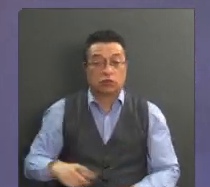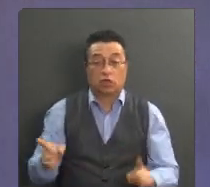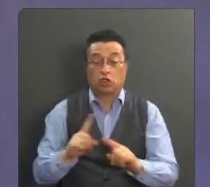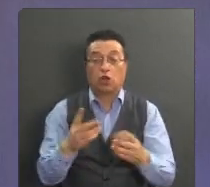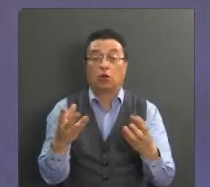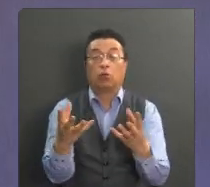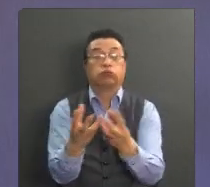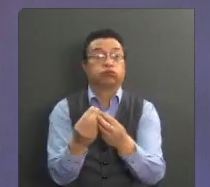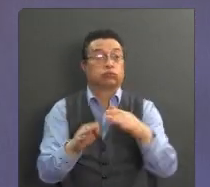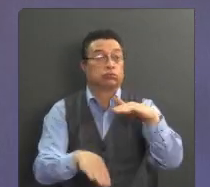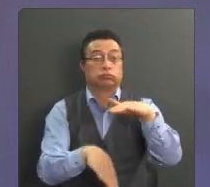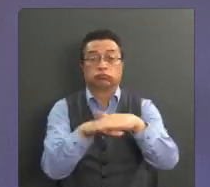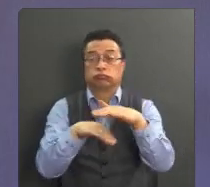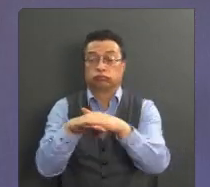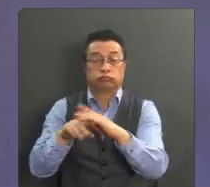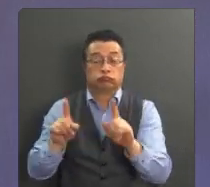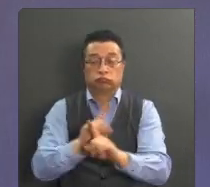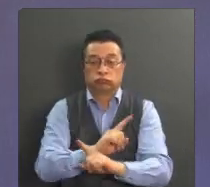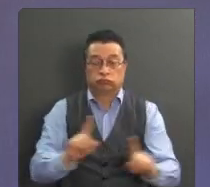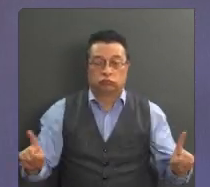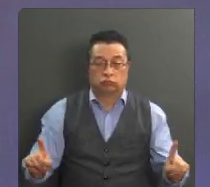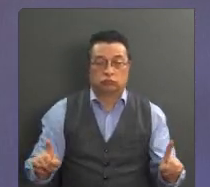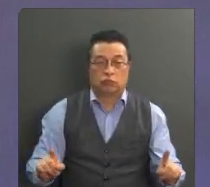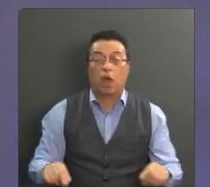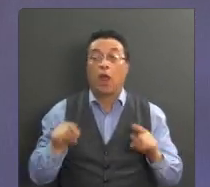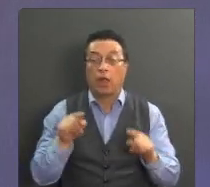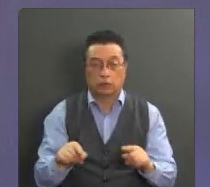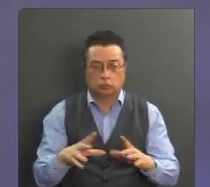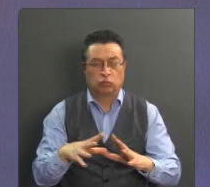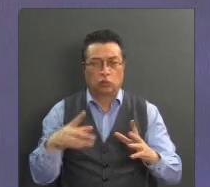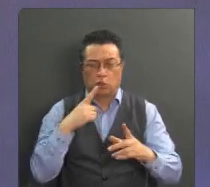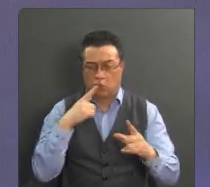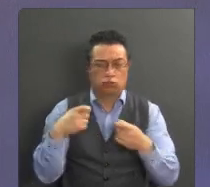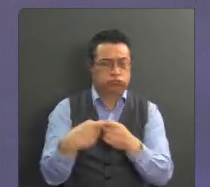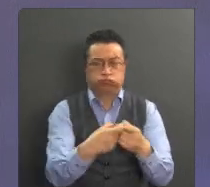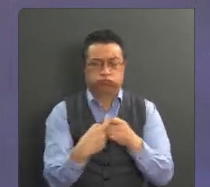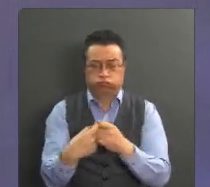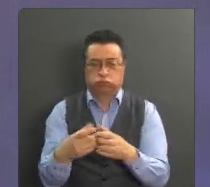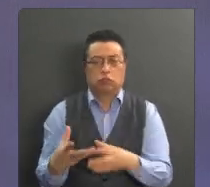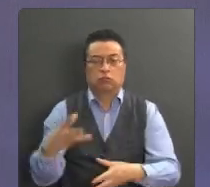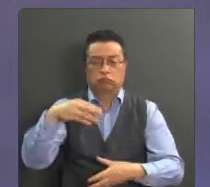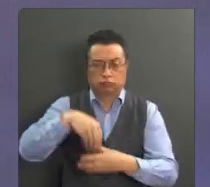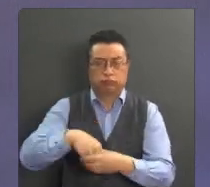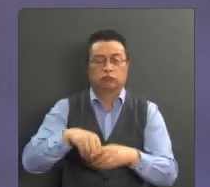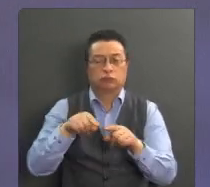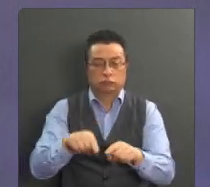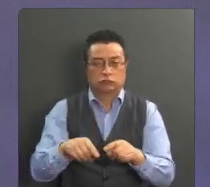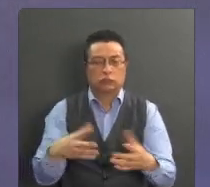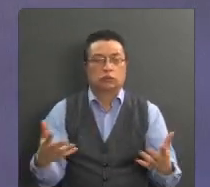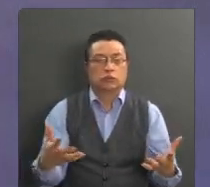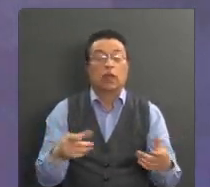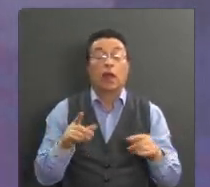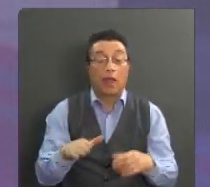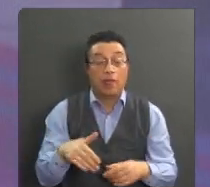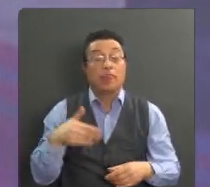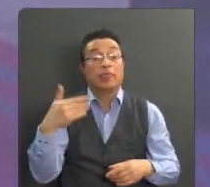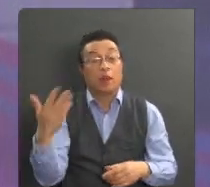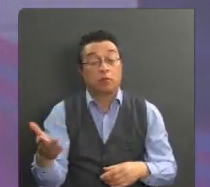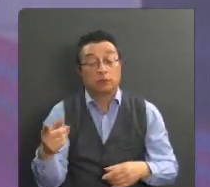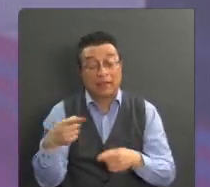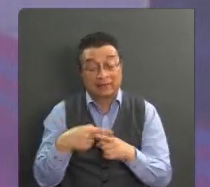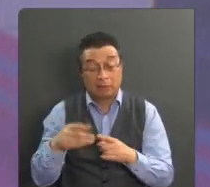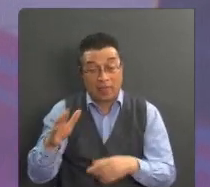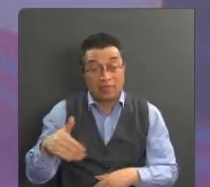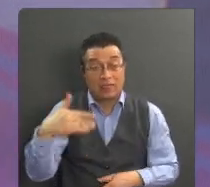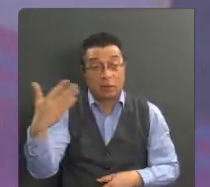aforo. Eso generó evidentemente muchas reacciones dentro de la convención y luego de eso, la semana siguiente,